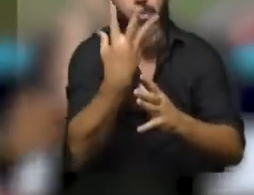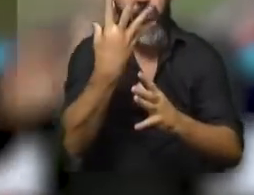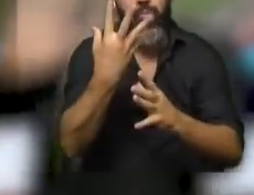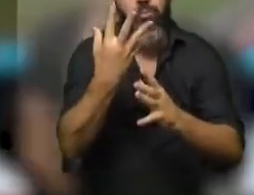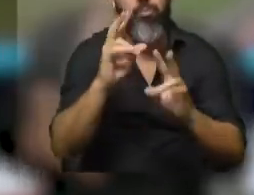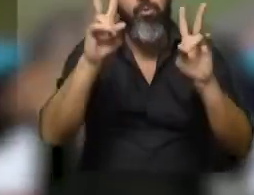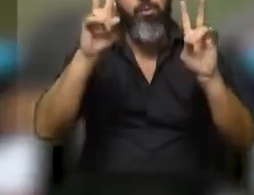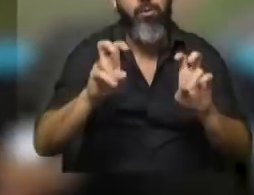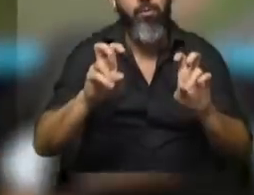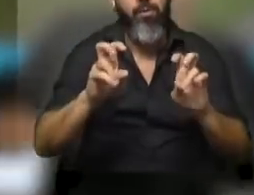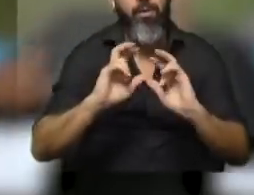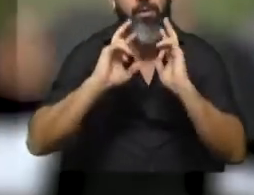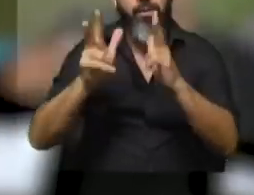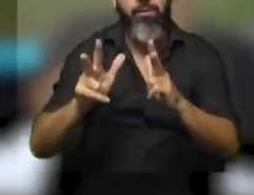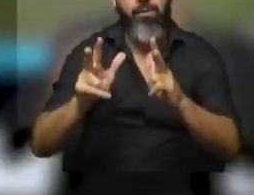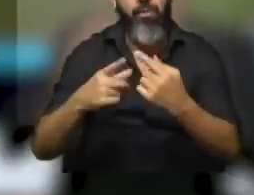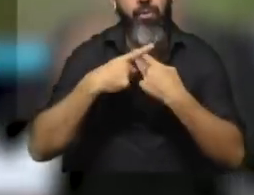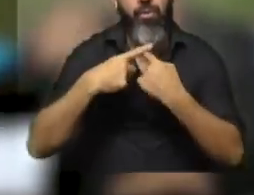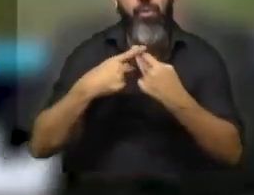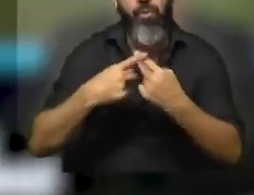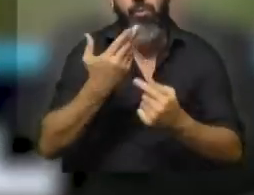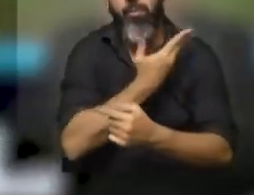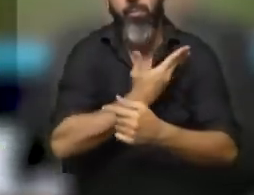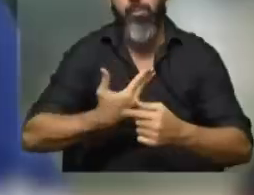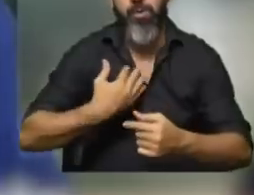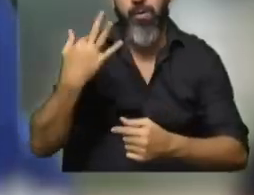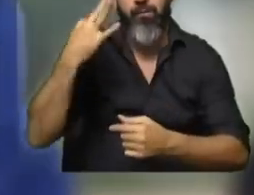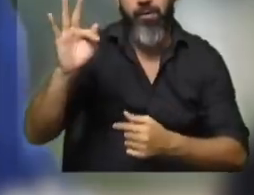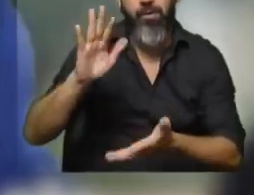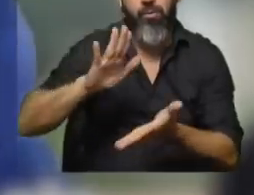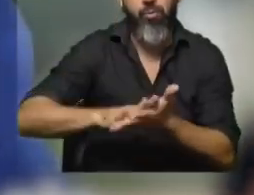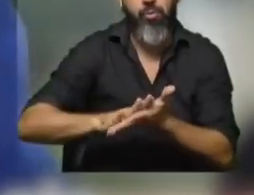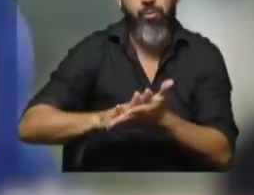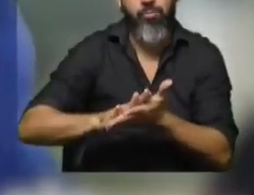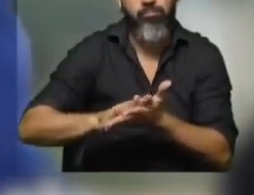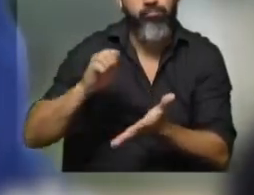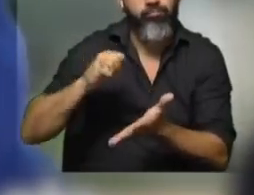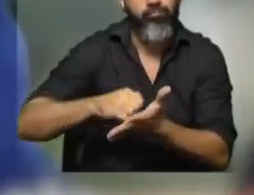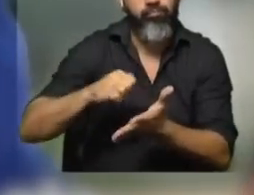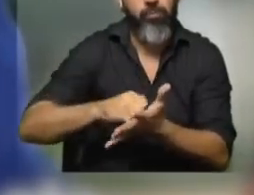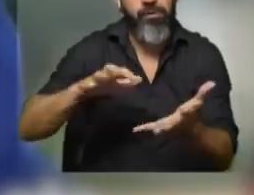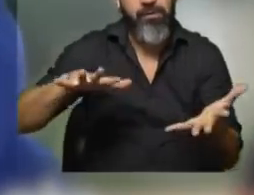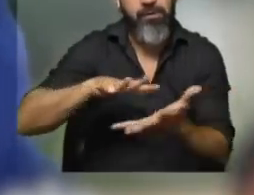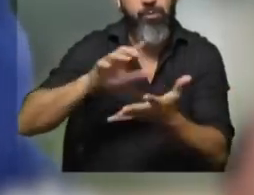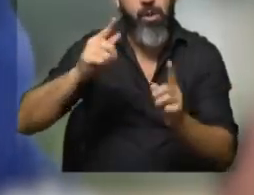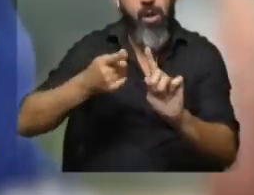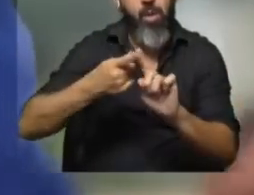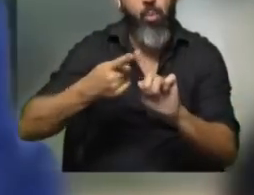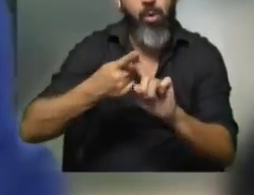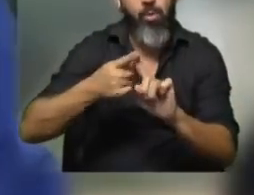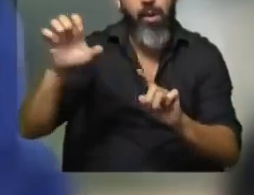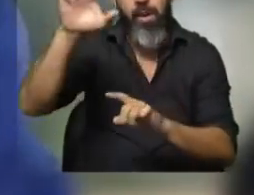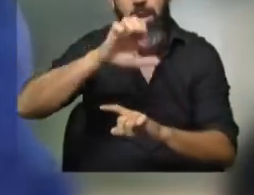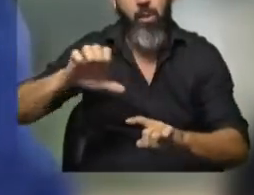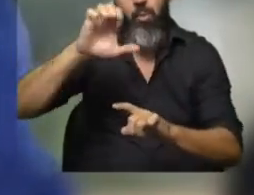a propósito del cual dijo que discutirá con el presidente macron sobre el endurecimiento en las condiciones del acuerdo por parte de los